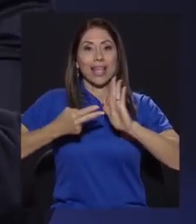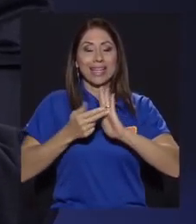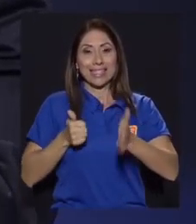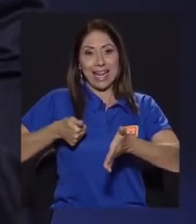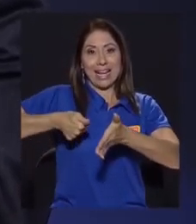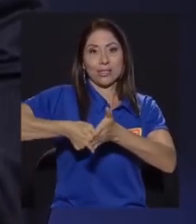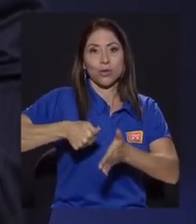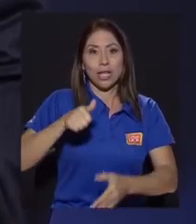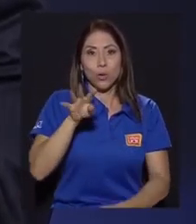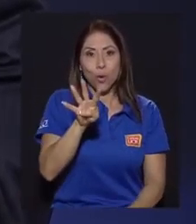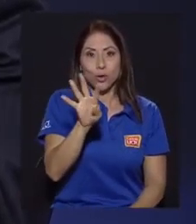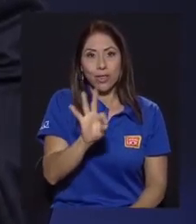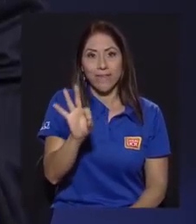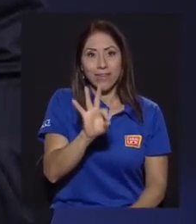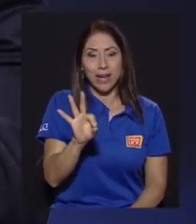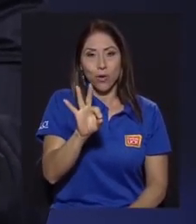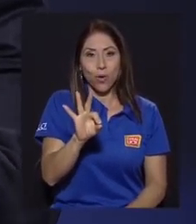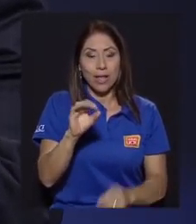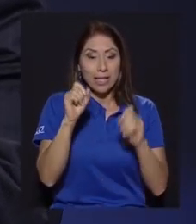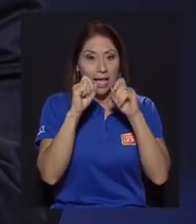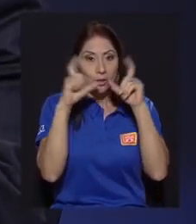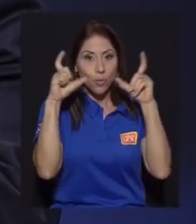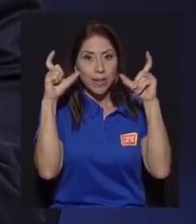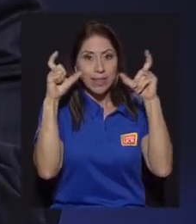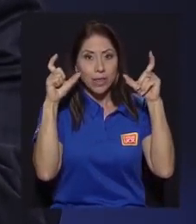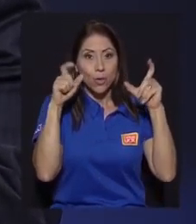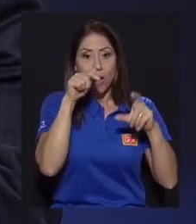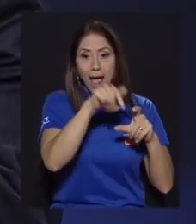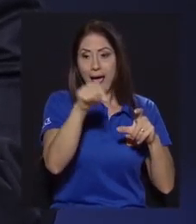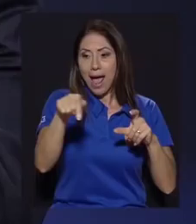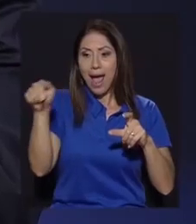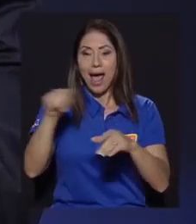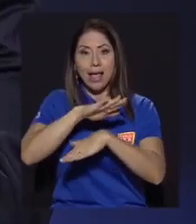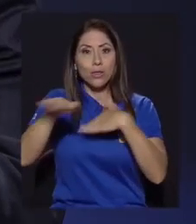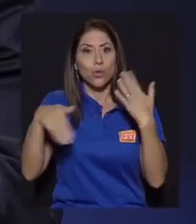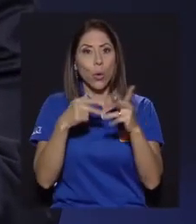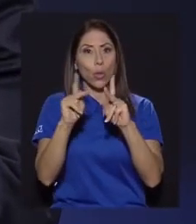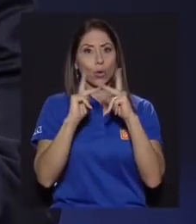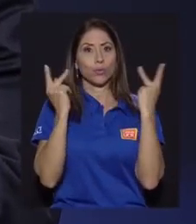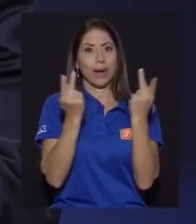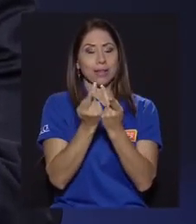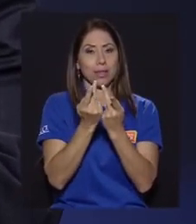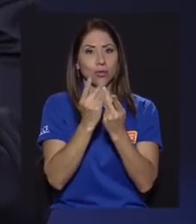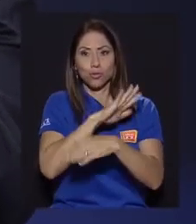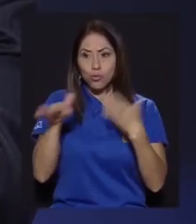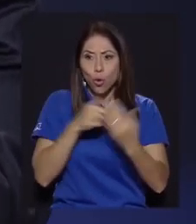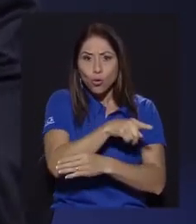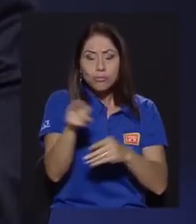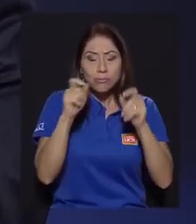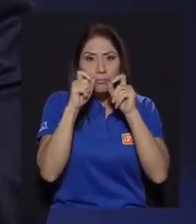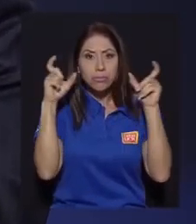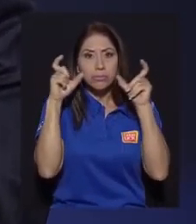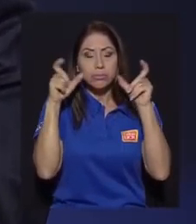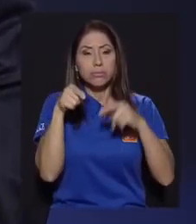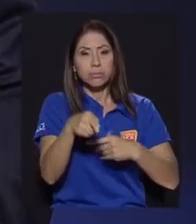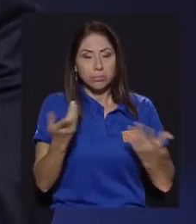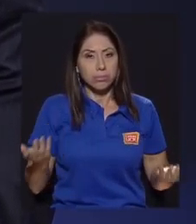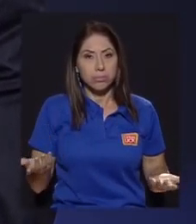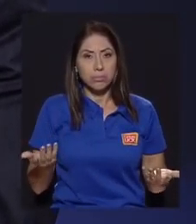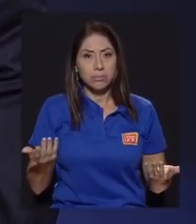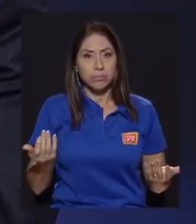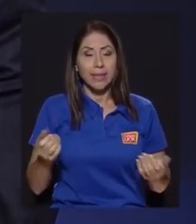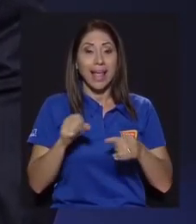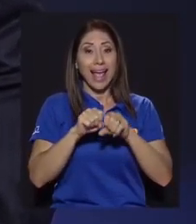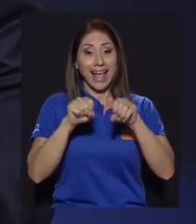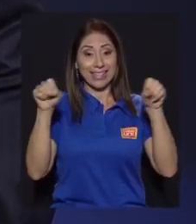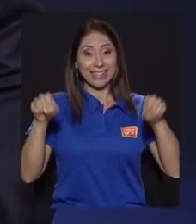a estos partidos a todos los partidos porque fueron todos los sorprendidos al sistema es una